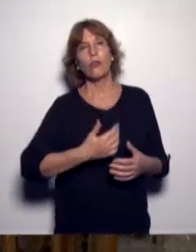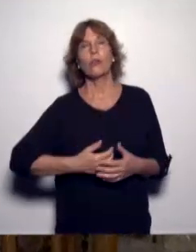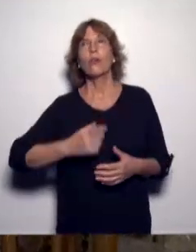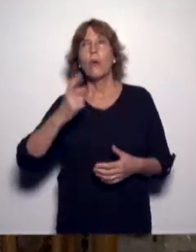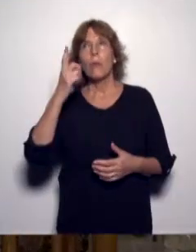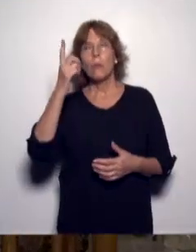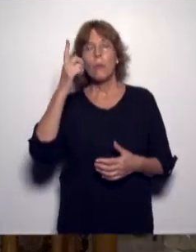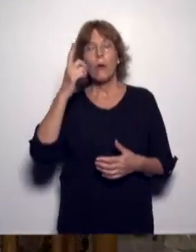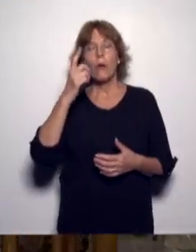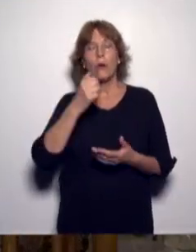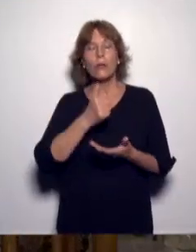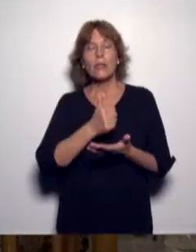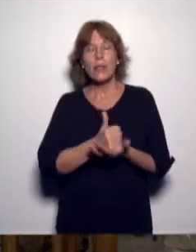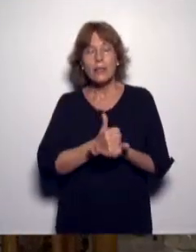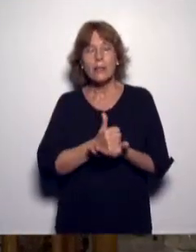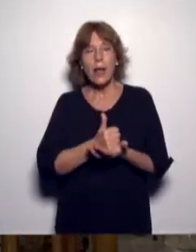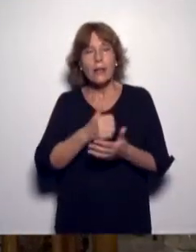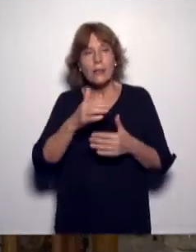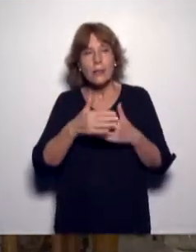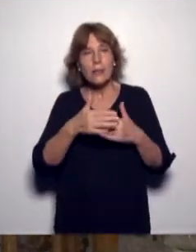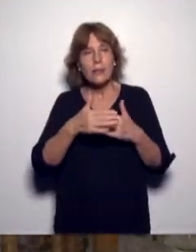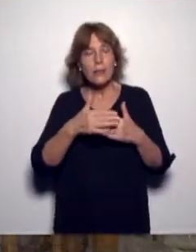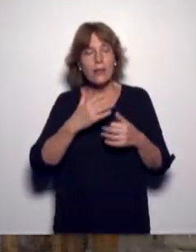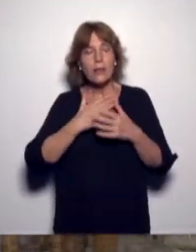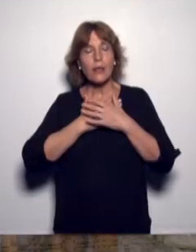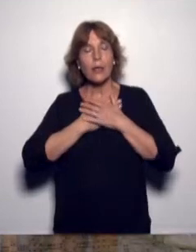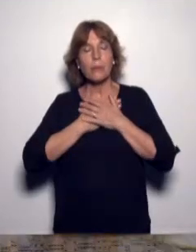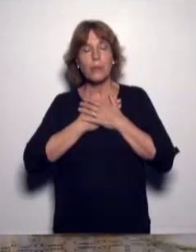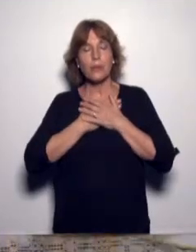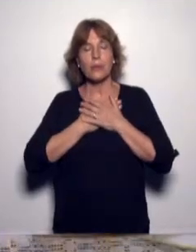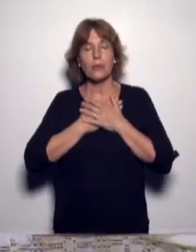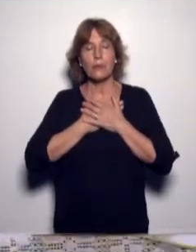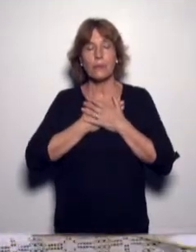si me quedas tú.